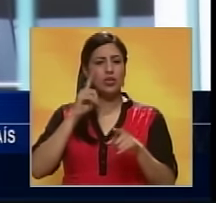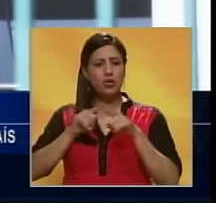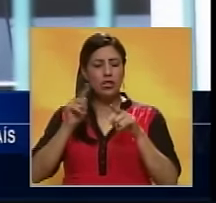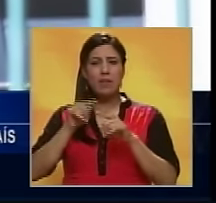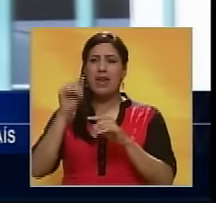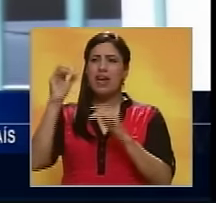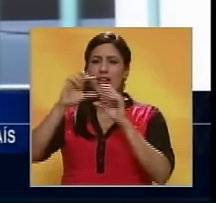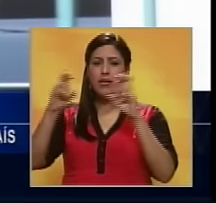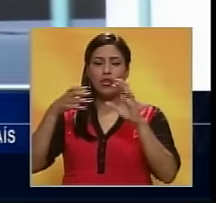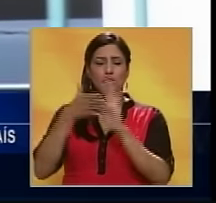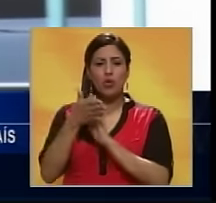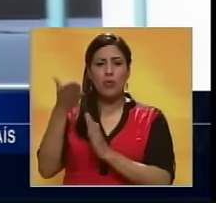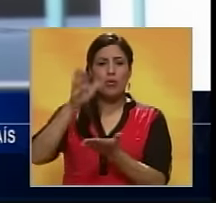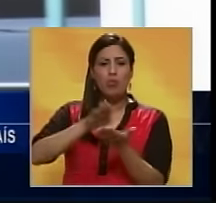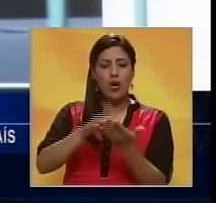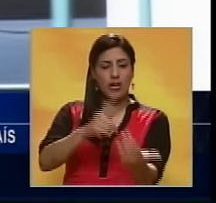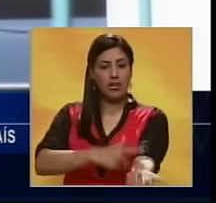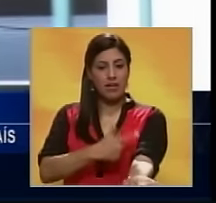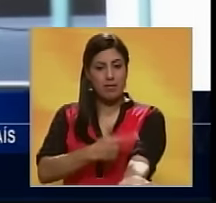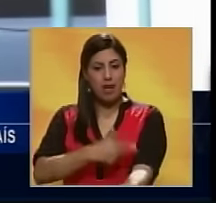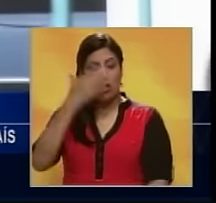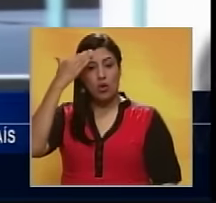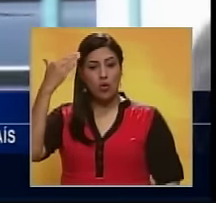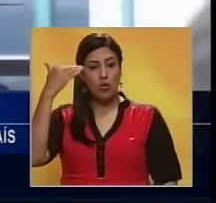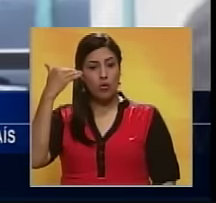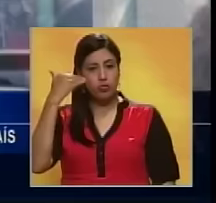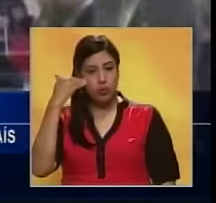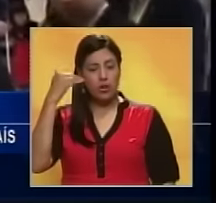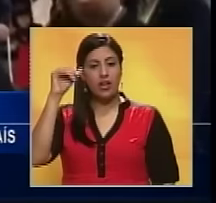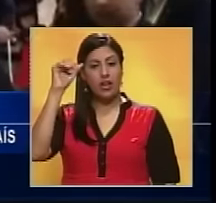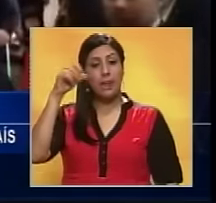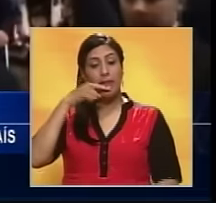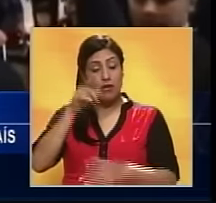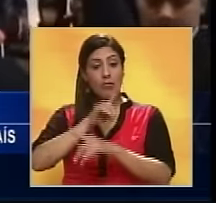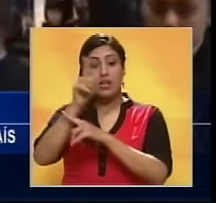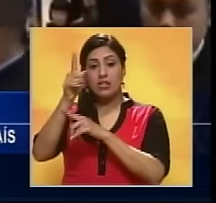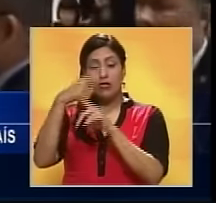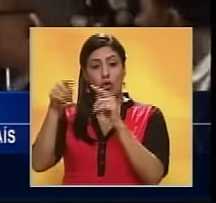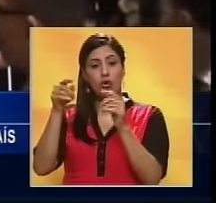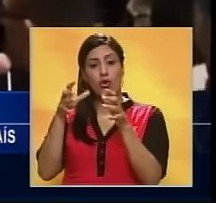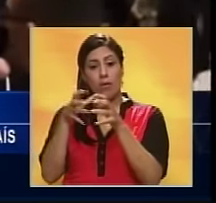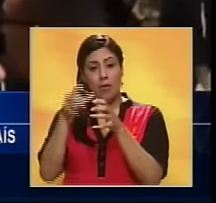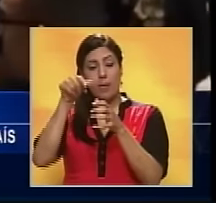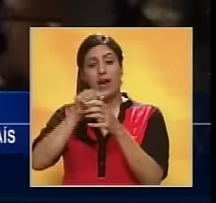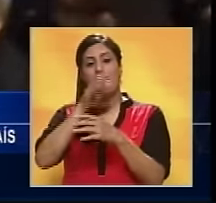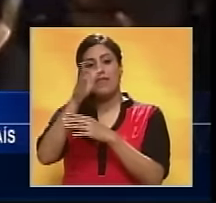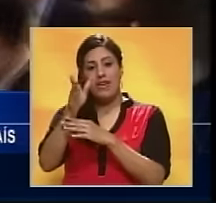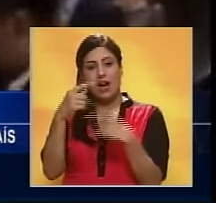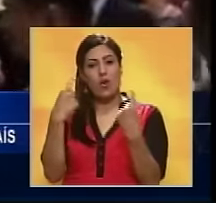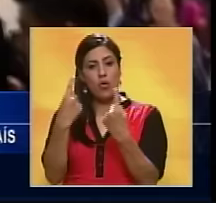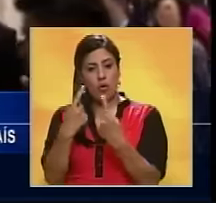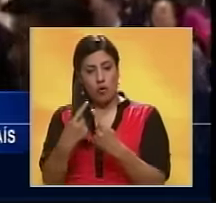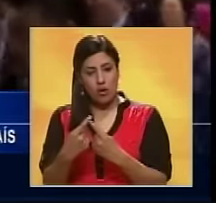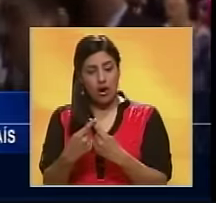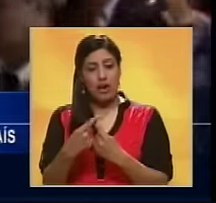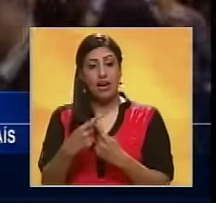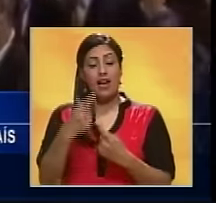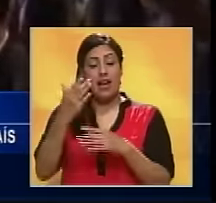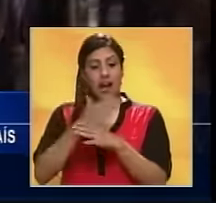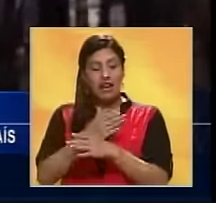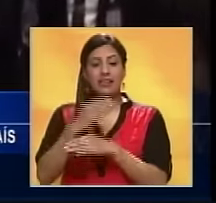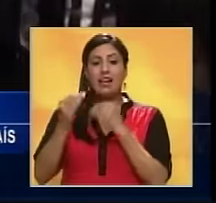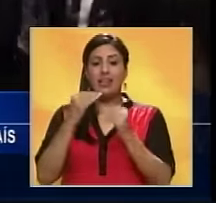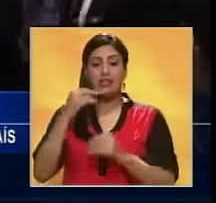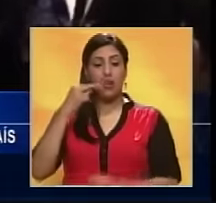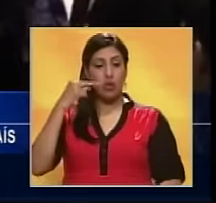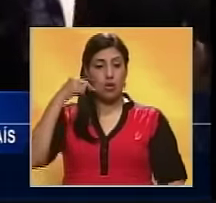la investigación sobre la muerte de Kim Jong-nam. El diplomático partió hacia Pekín, desde donde llegará a Pyongyang. Ante la